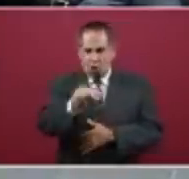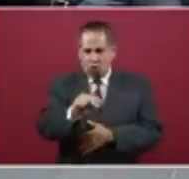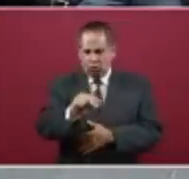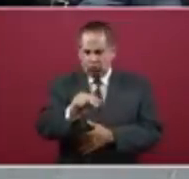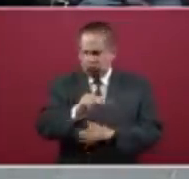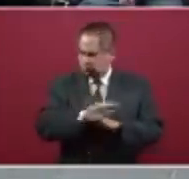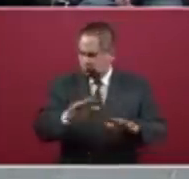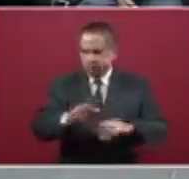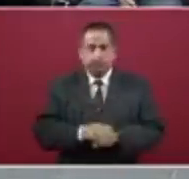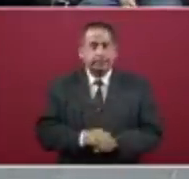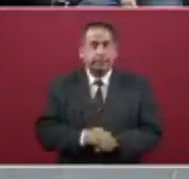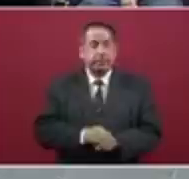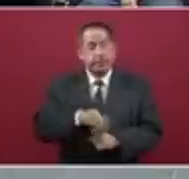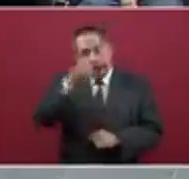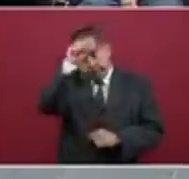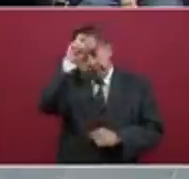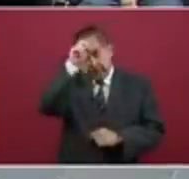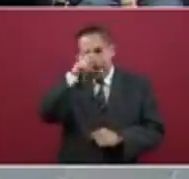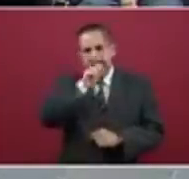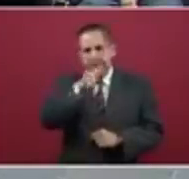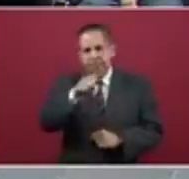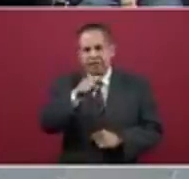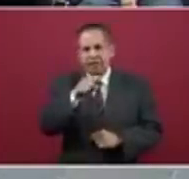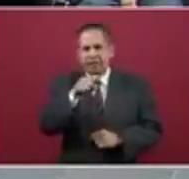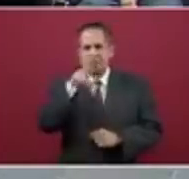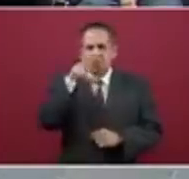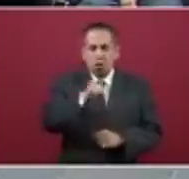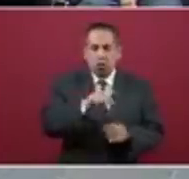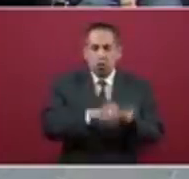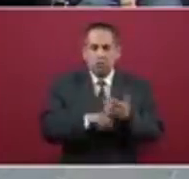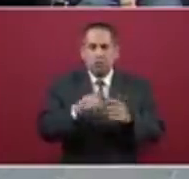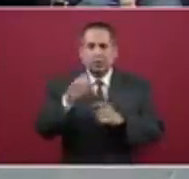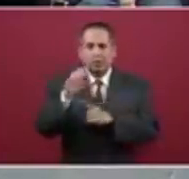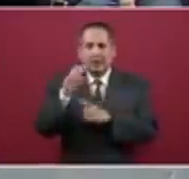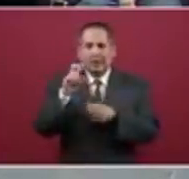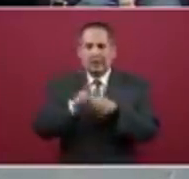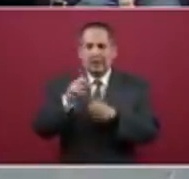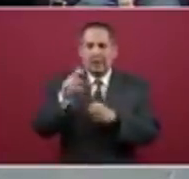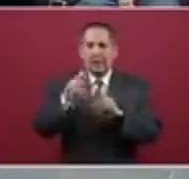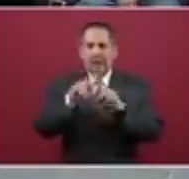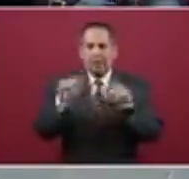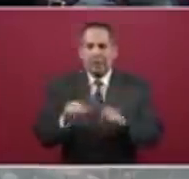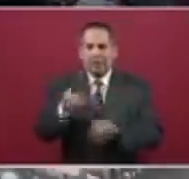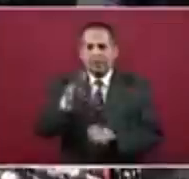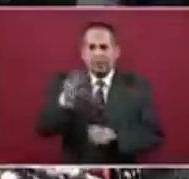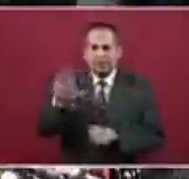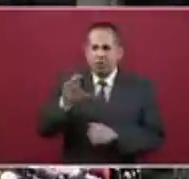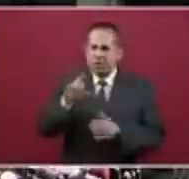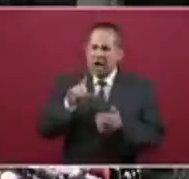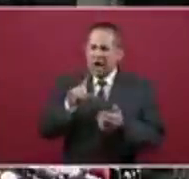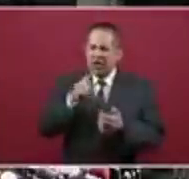la mina a cielo abierto los cardones en la paz baja california sur